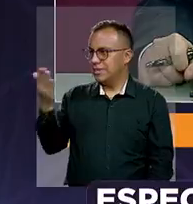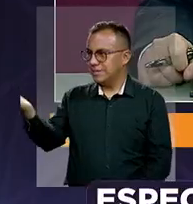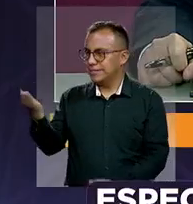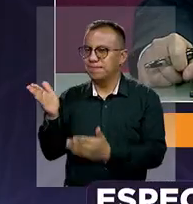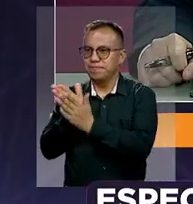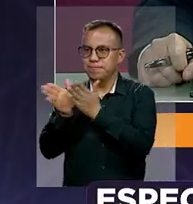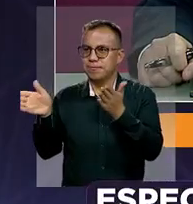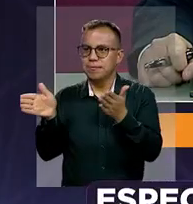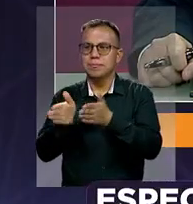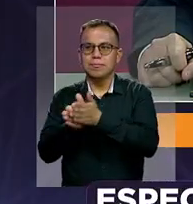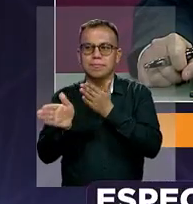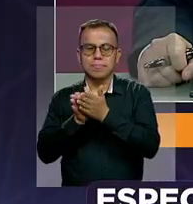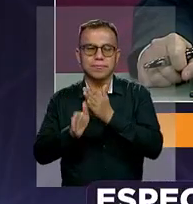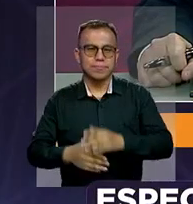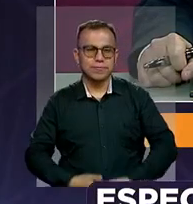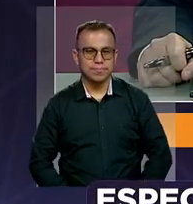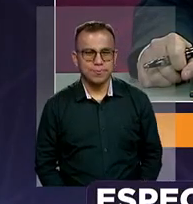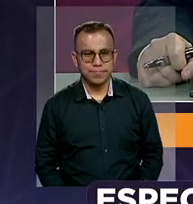información.